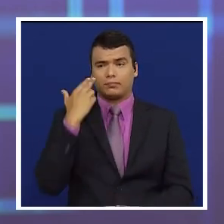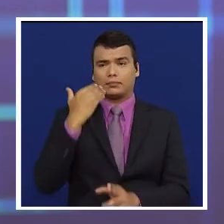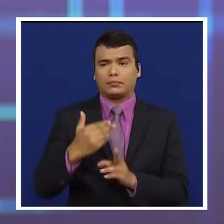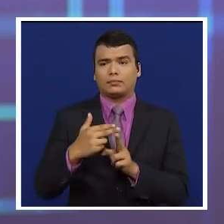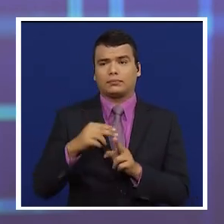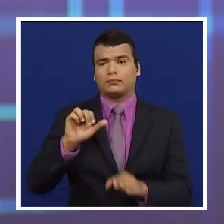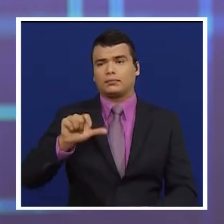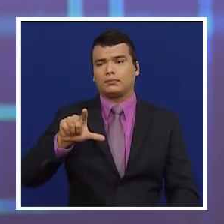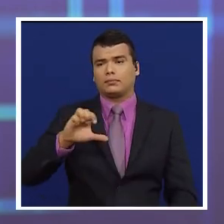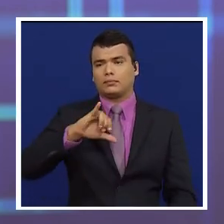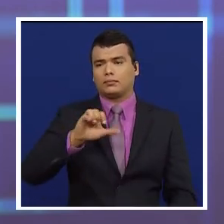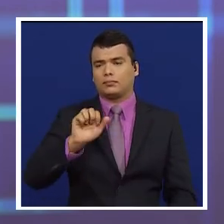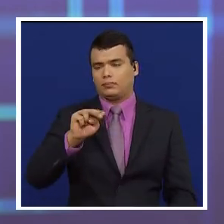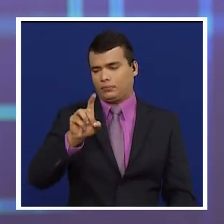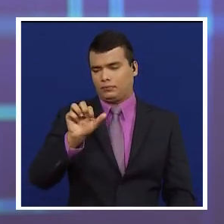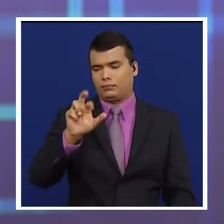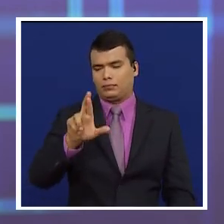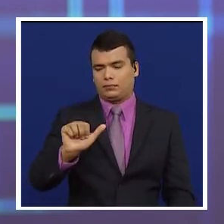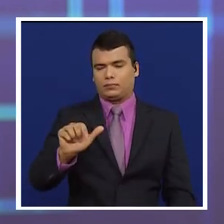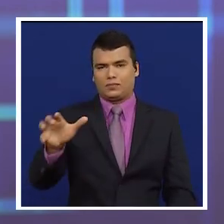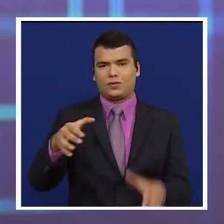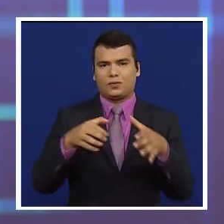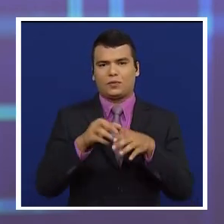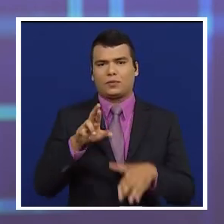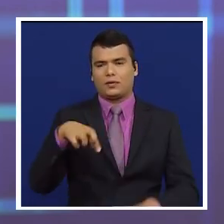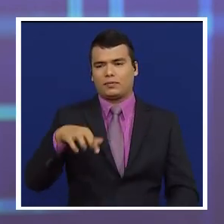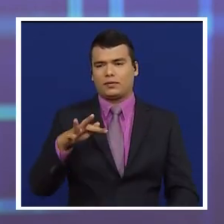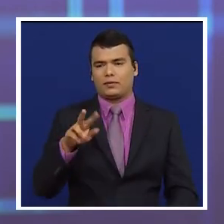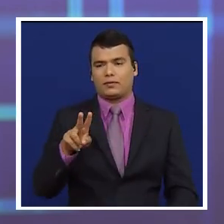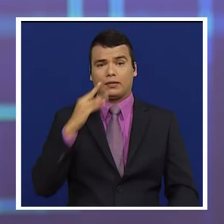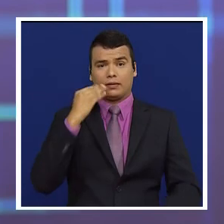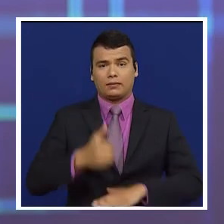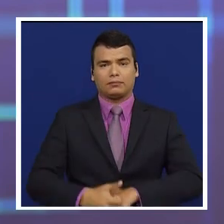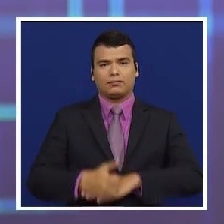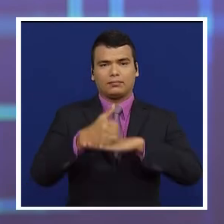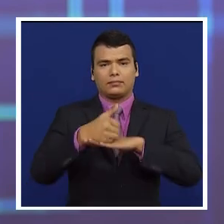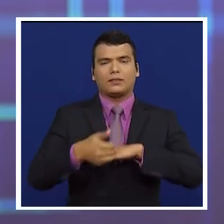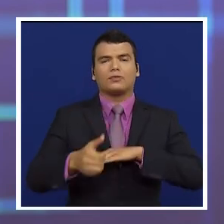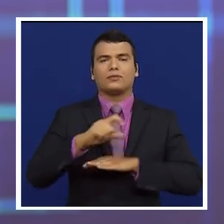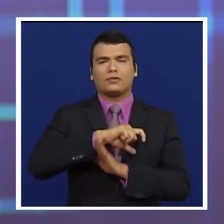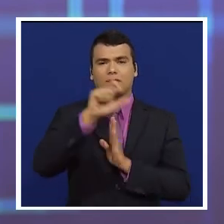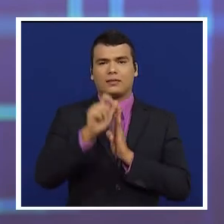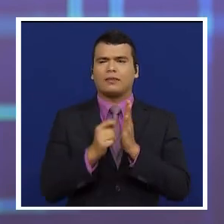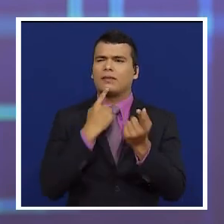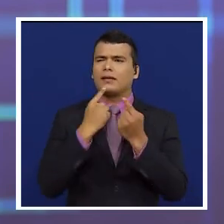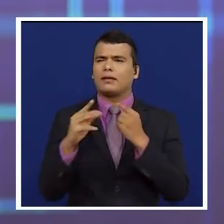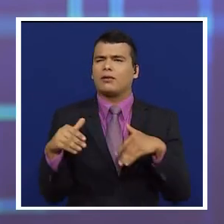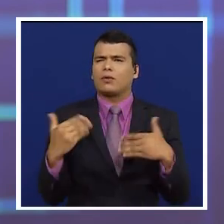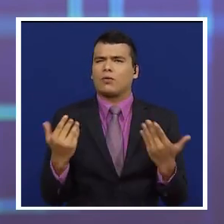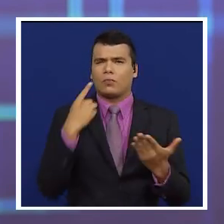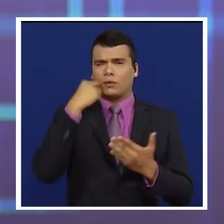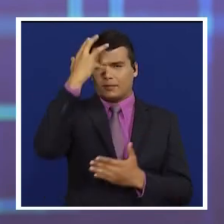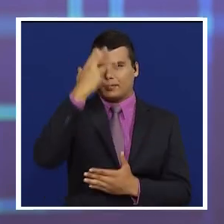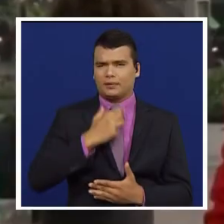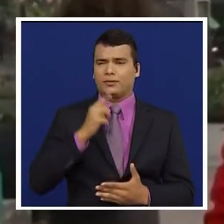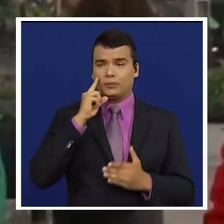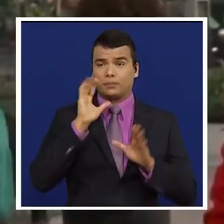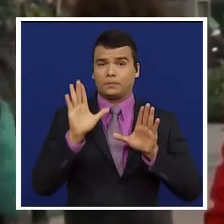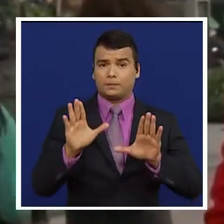Mozos, de la agencia RPTV Televisión, habló con Jimena Dueñas, directora general del IFES, sobre estas pruebas.